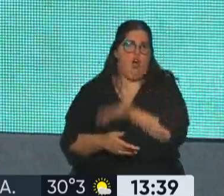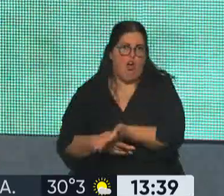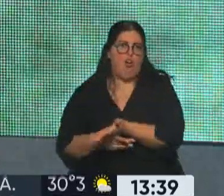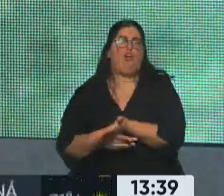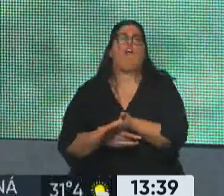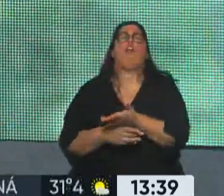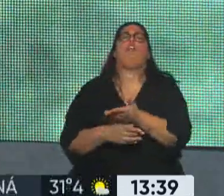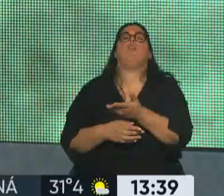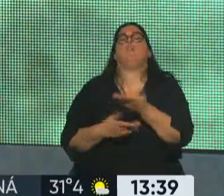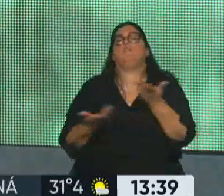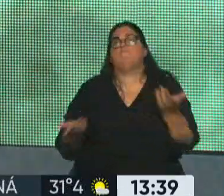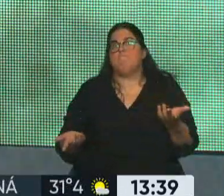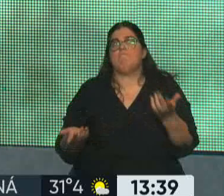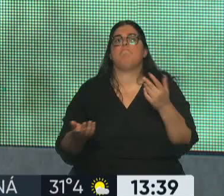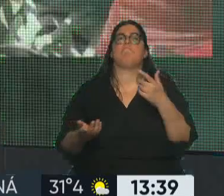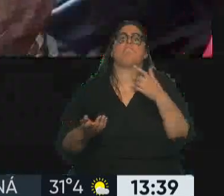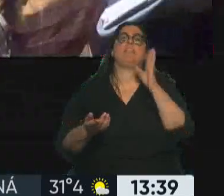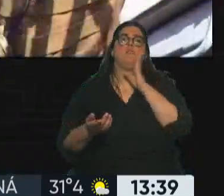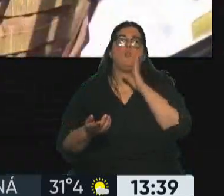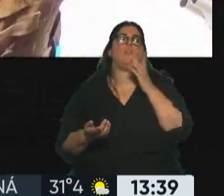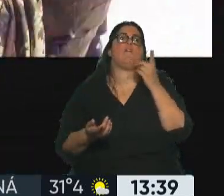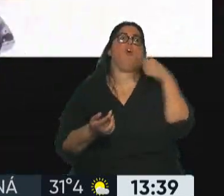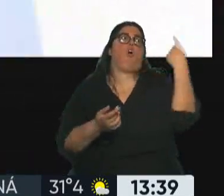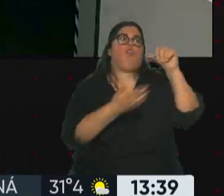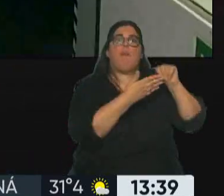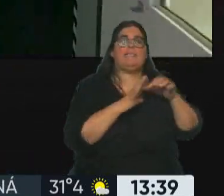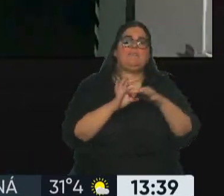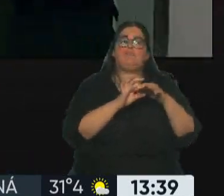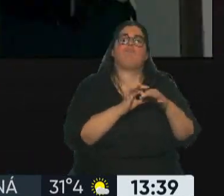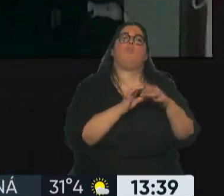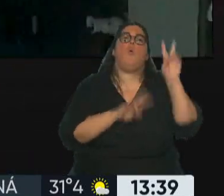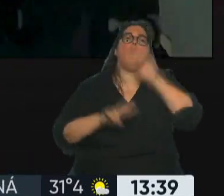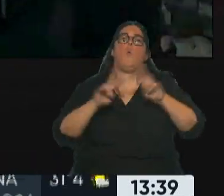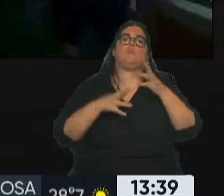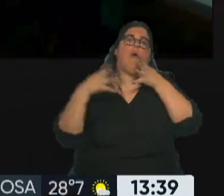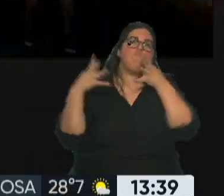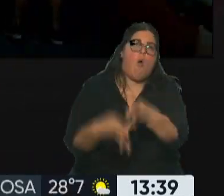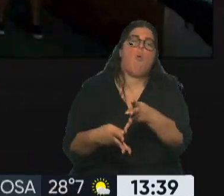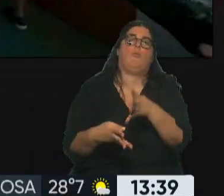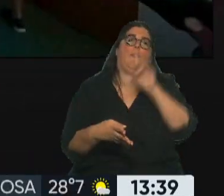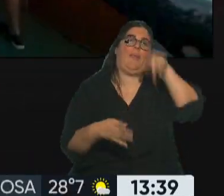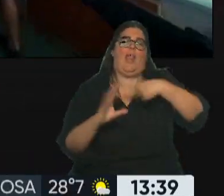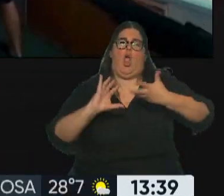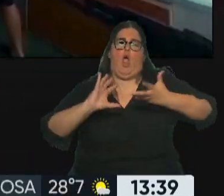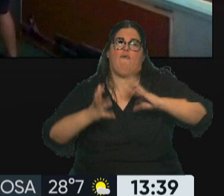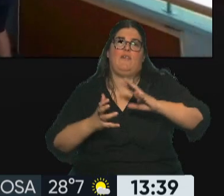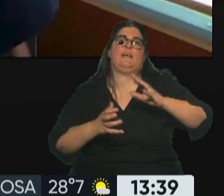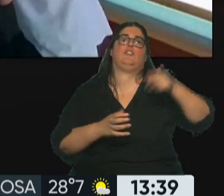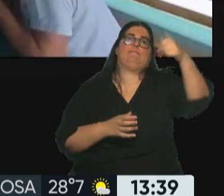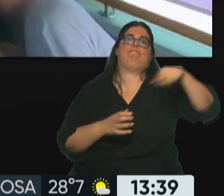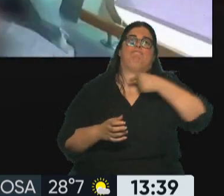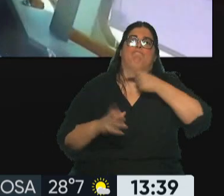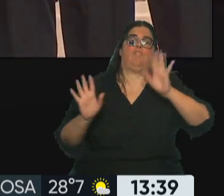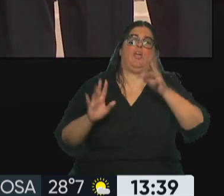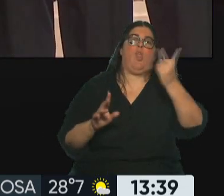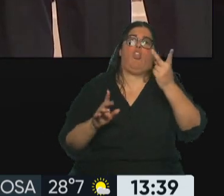internacional que bueno va a generar un conflicto que obviamente Dinamita esa búsqueda de una suerte de acuerdo p